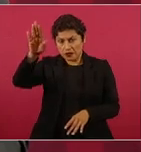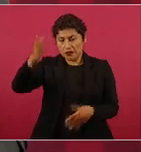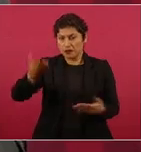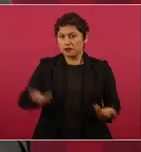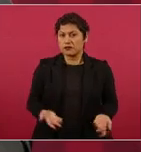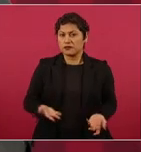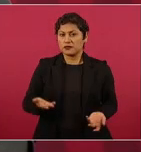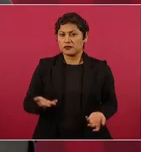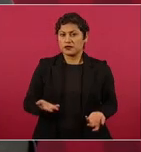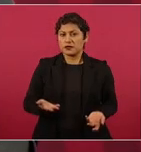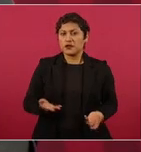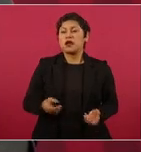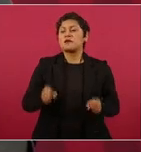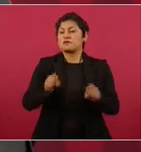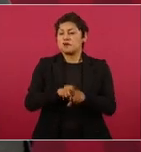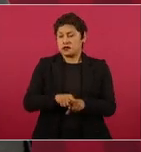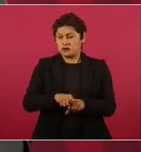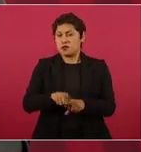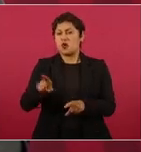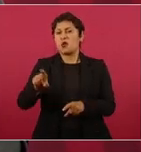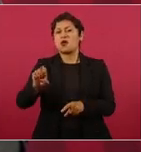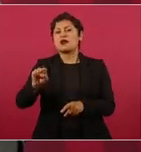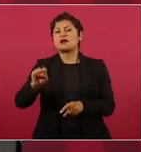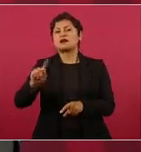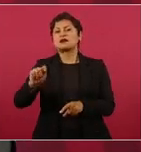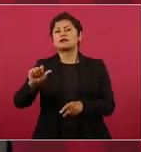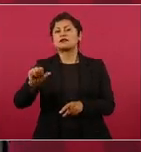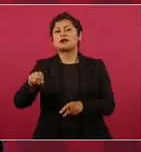y con Stalin y con